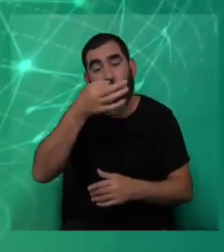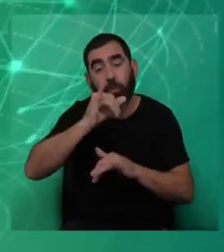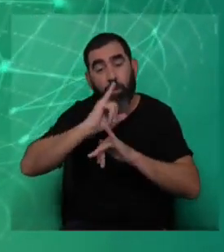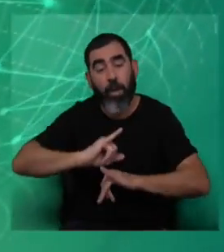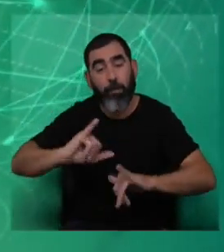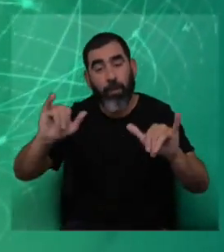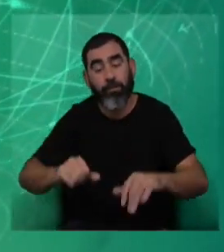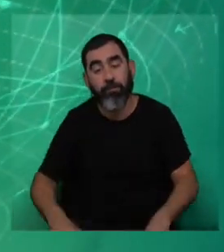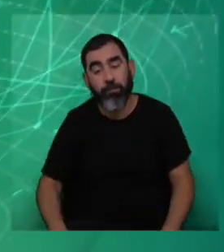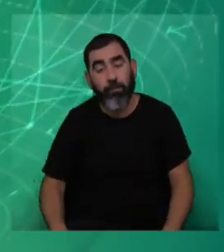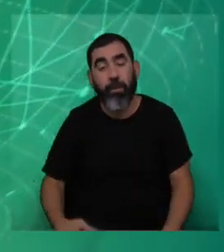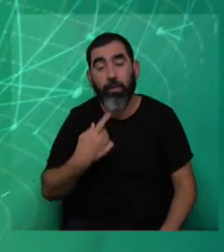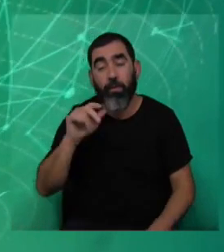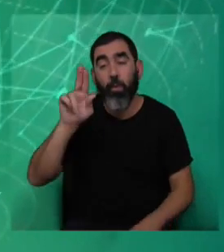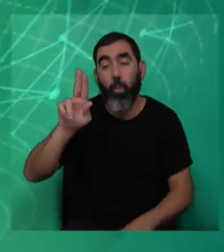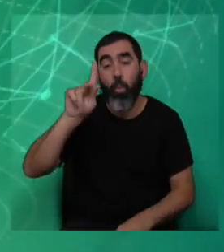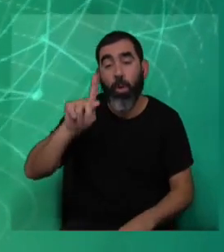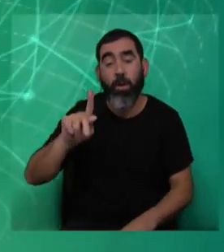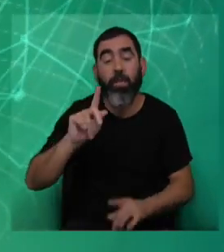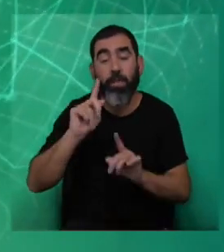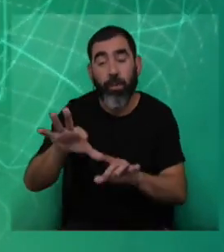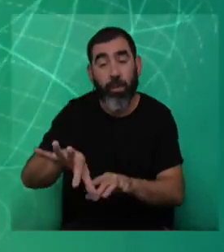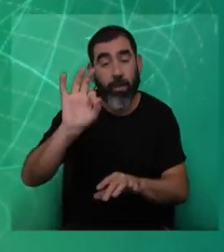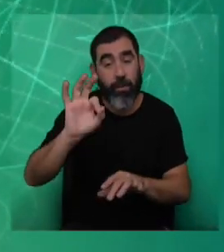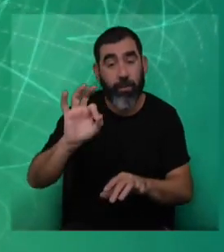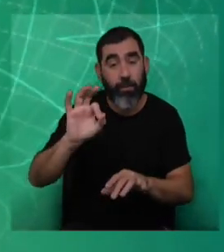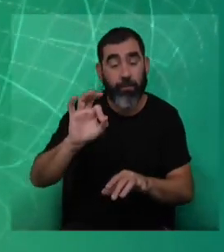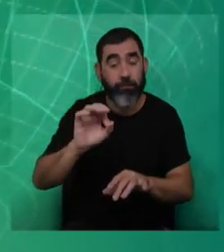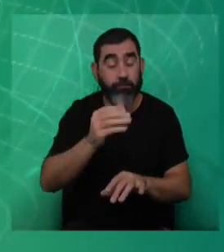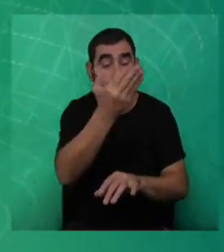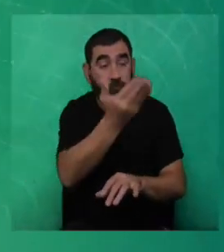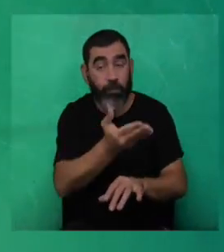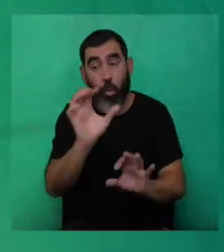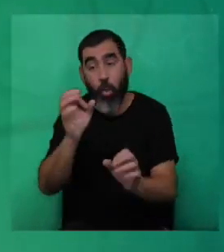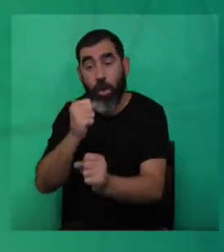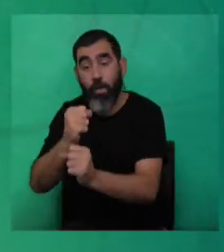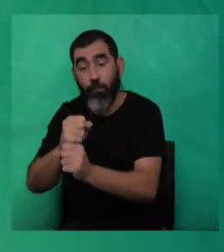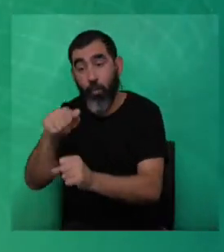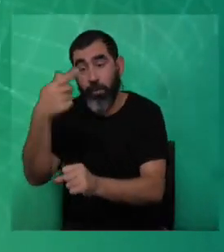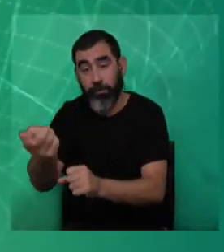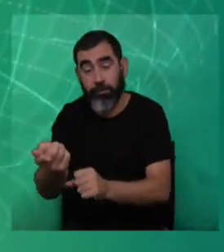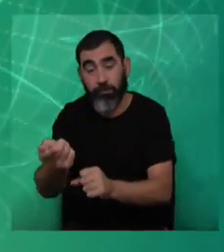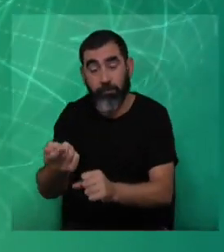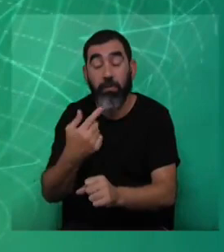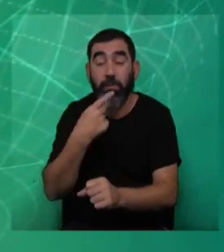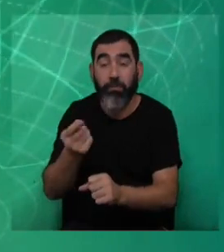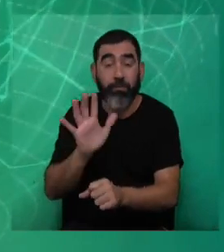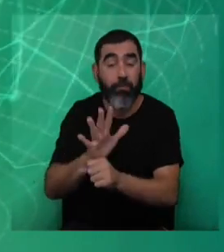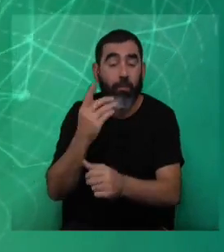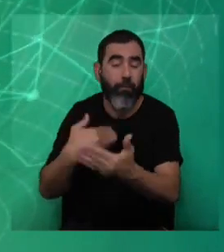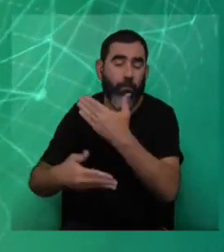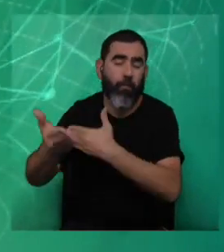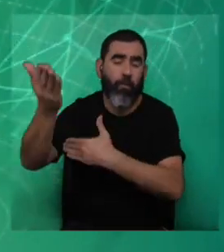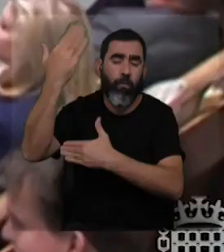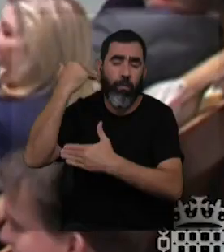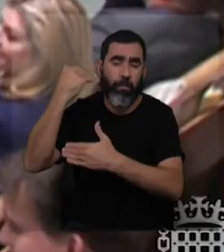campaña y donde dijo que el Reino Unido deberá elegir entre sus Tories y los laboristas de Keir Starmer, lo que a su juicio sería como volver a la